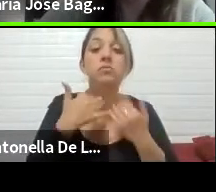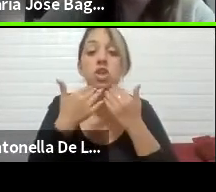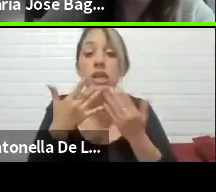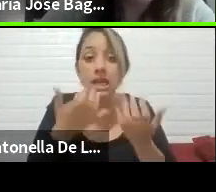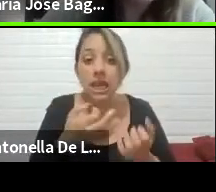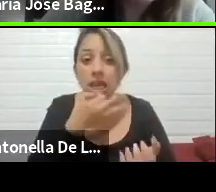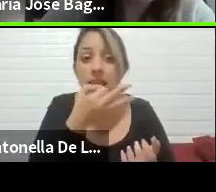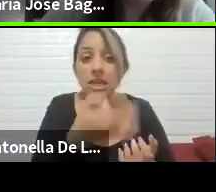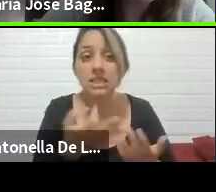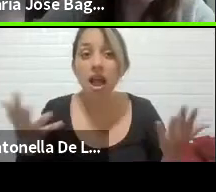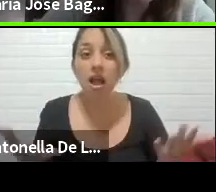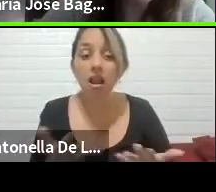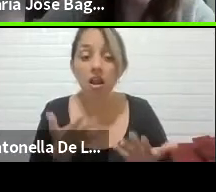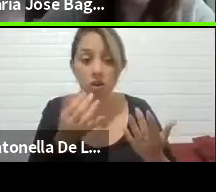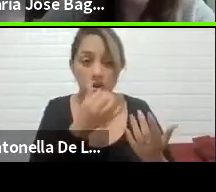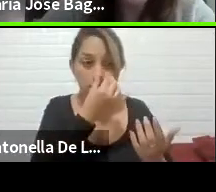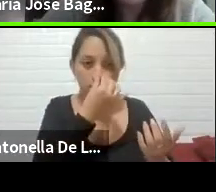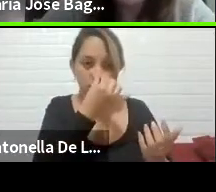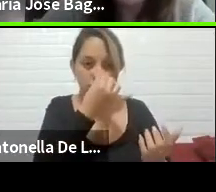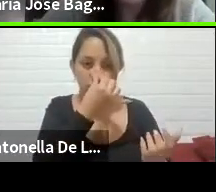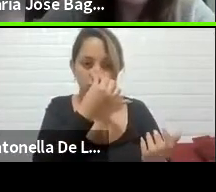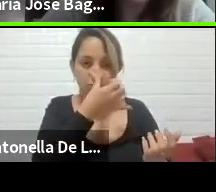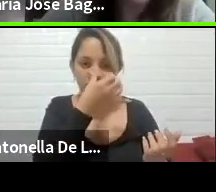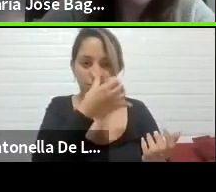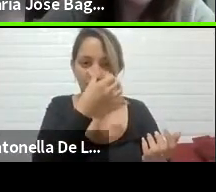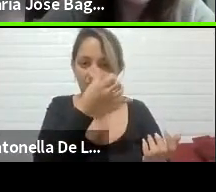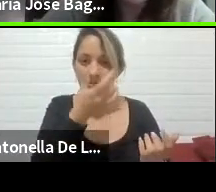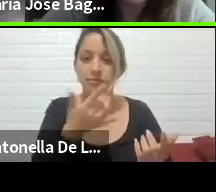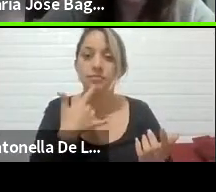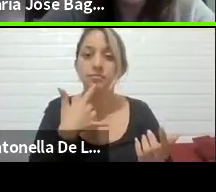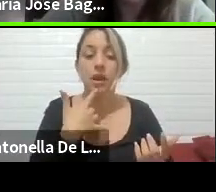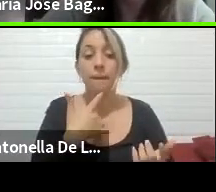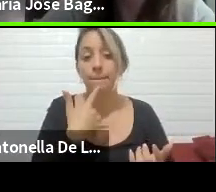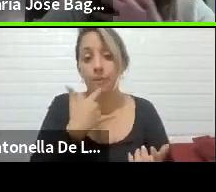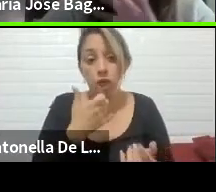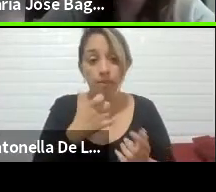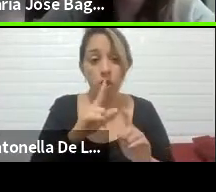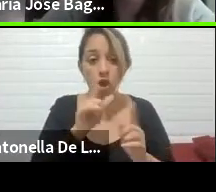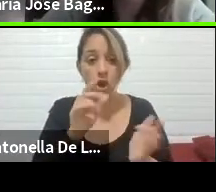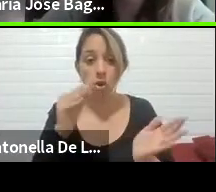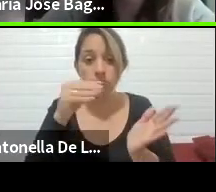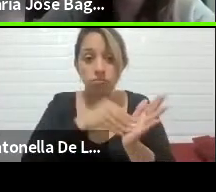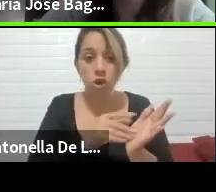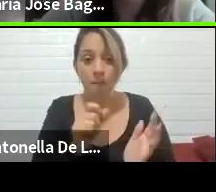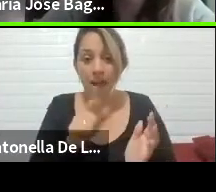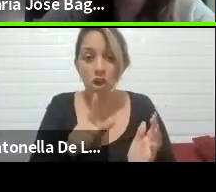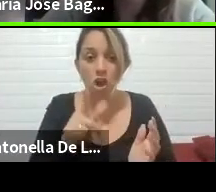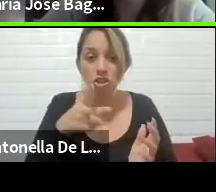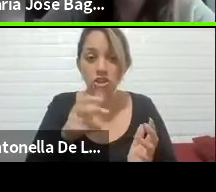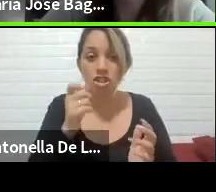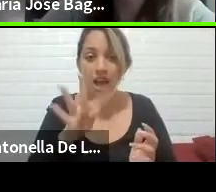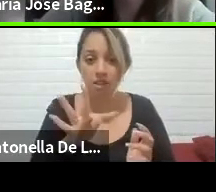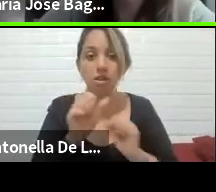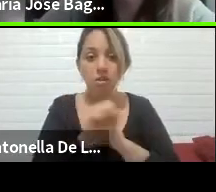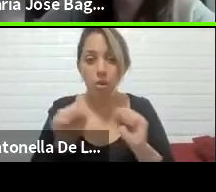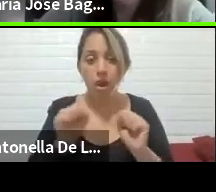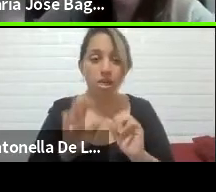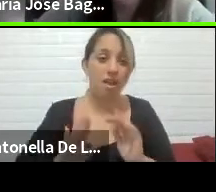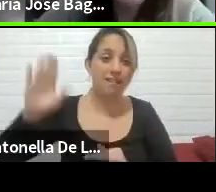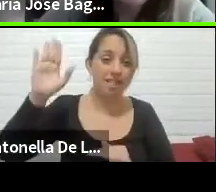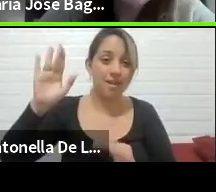Lo que puede hacer es, si no escribió en el chat, puede levantar la mano. La mano está virtual